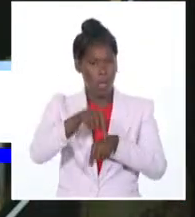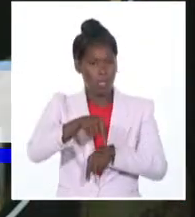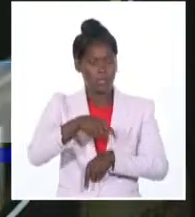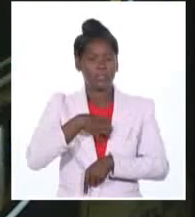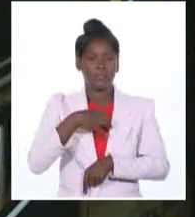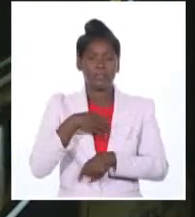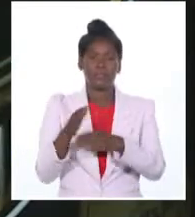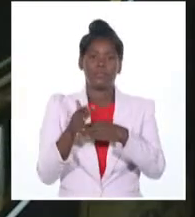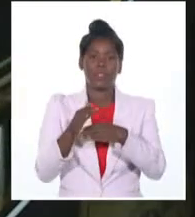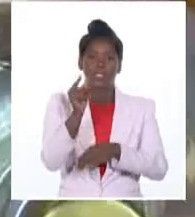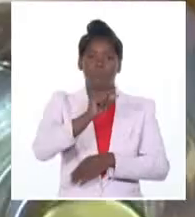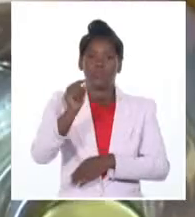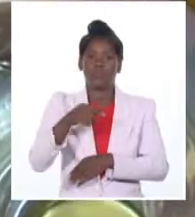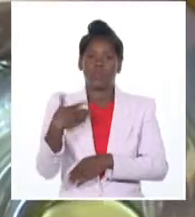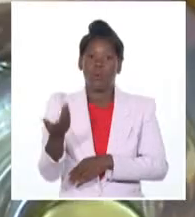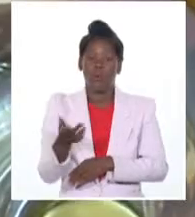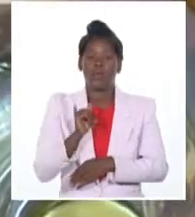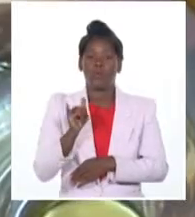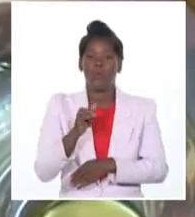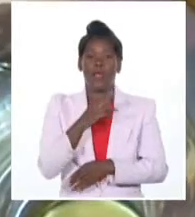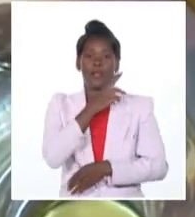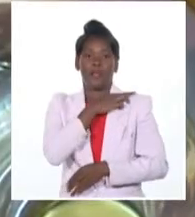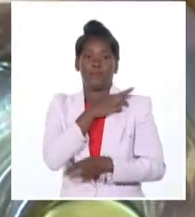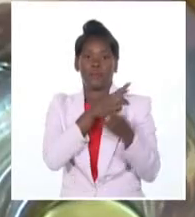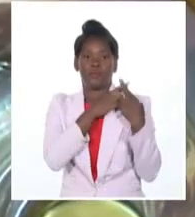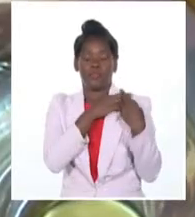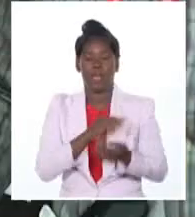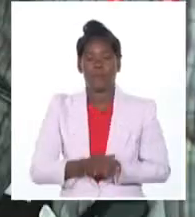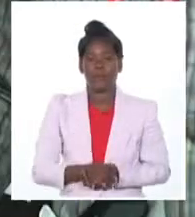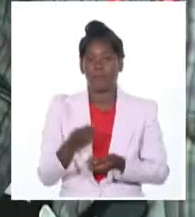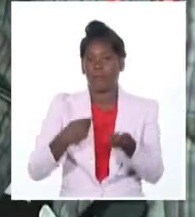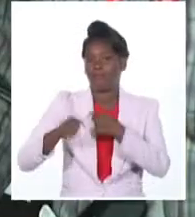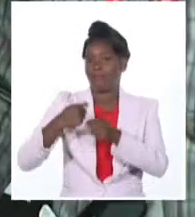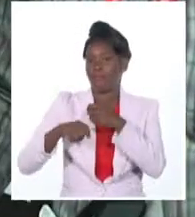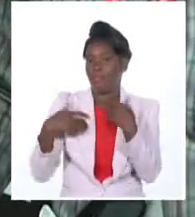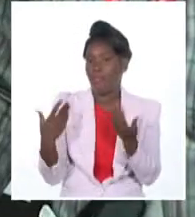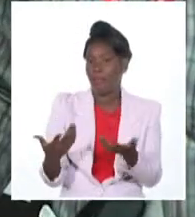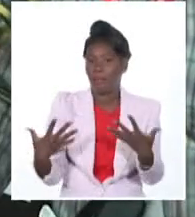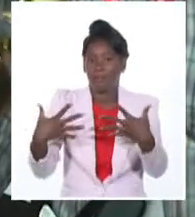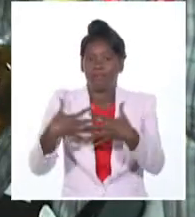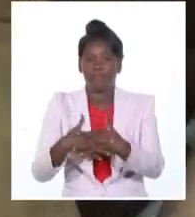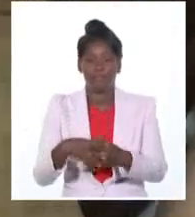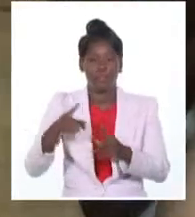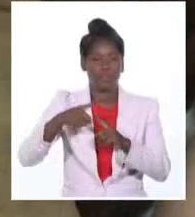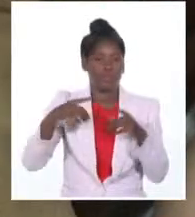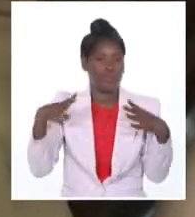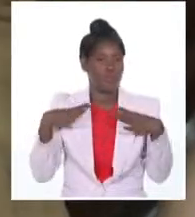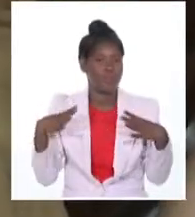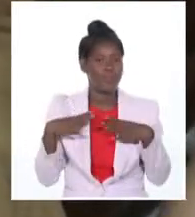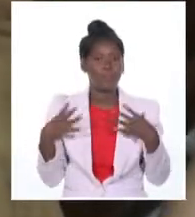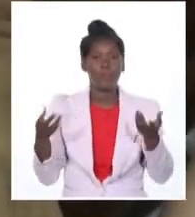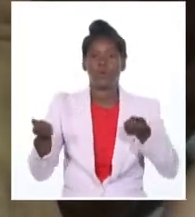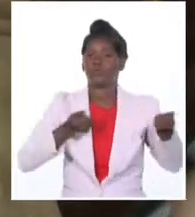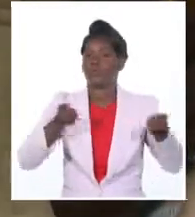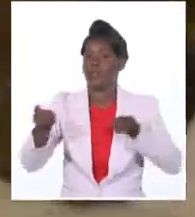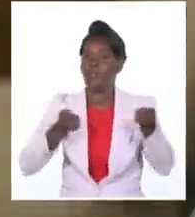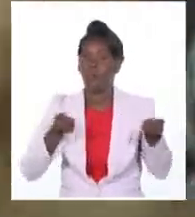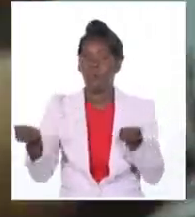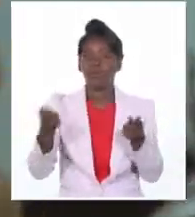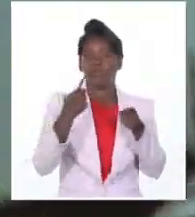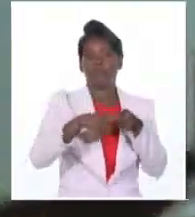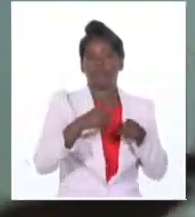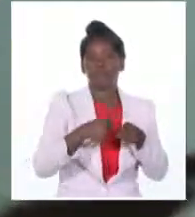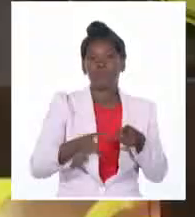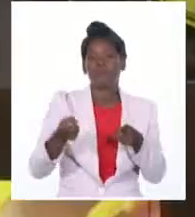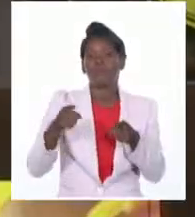clave como el turismo, la producción de alimentos, el transporte, la recuperación de materias primas y sobre todo de aquellos relacionados con la ciencia,